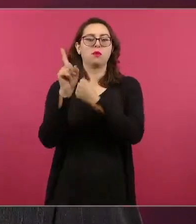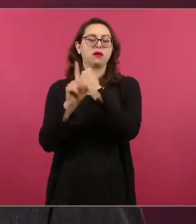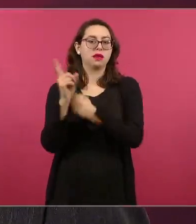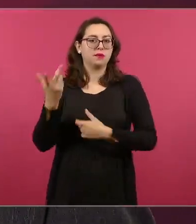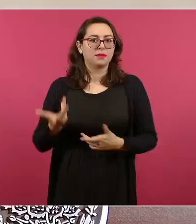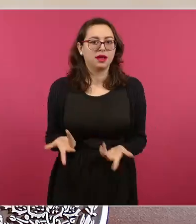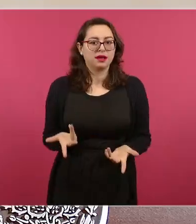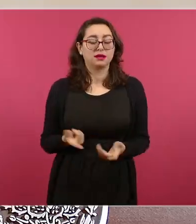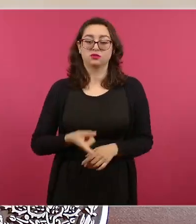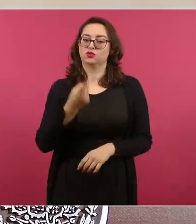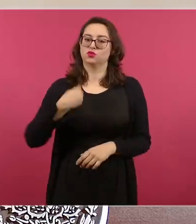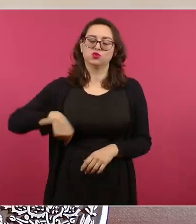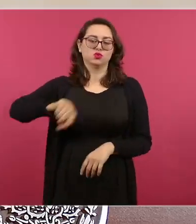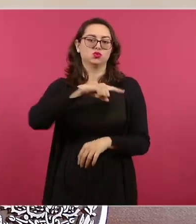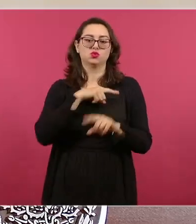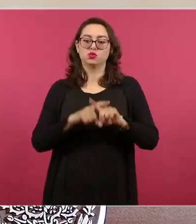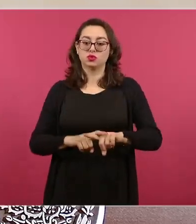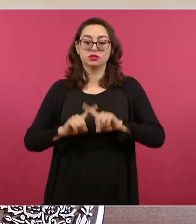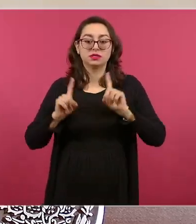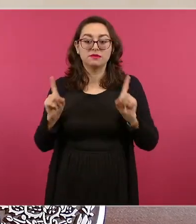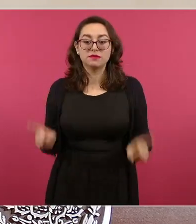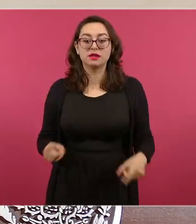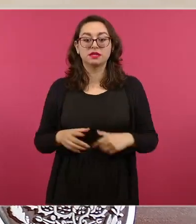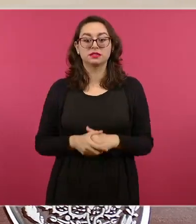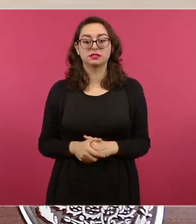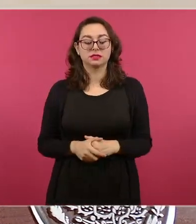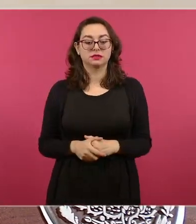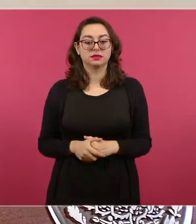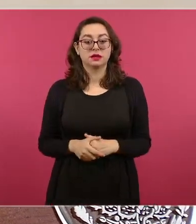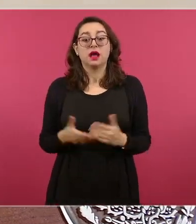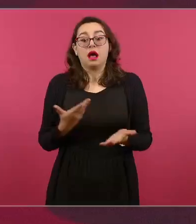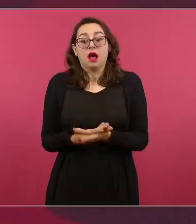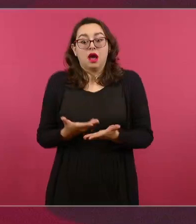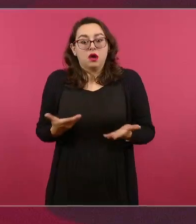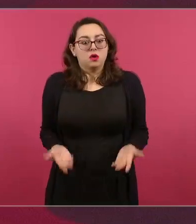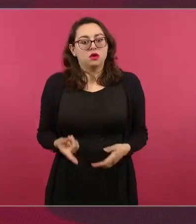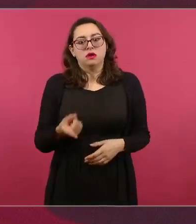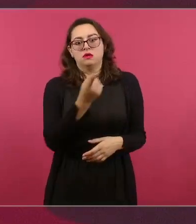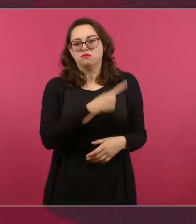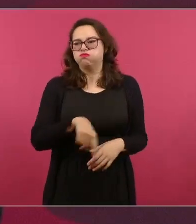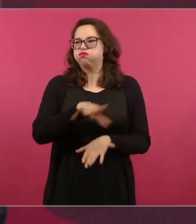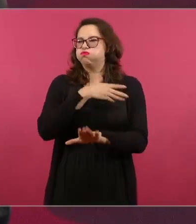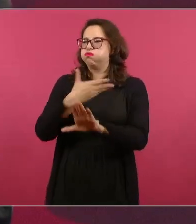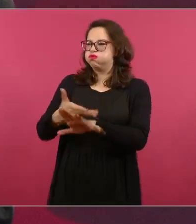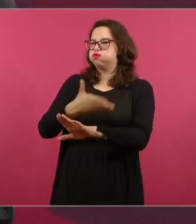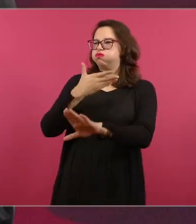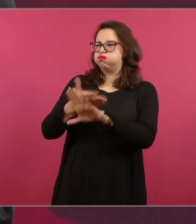Entonces, fue el ejército, y fue el ejército, y es consigna,